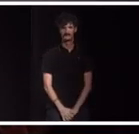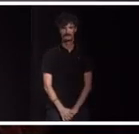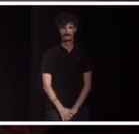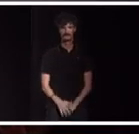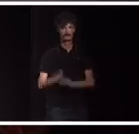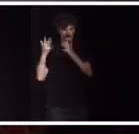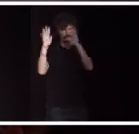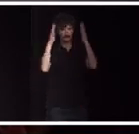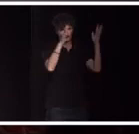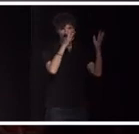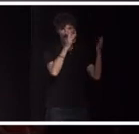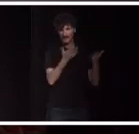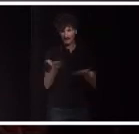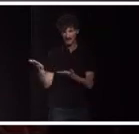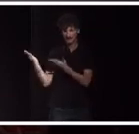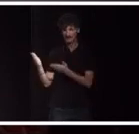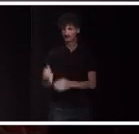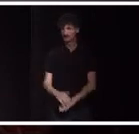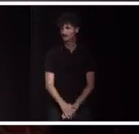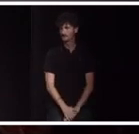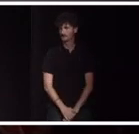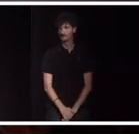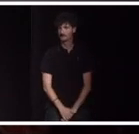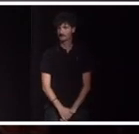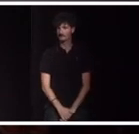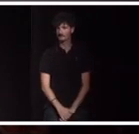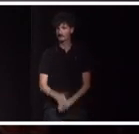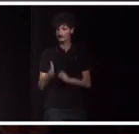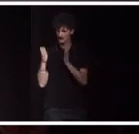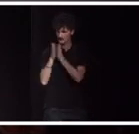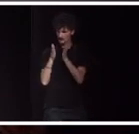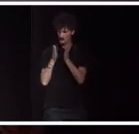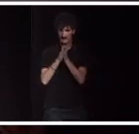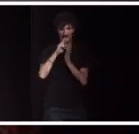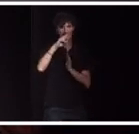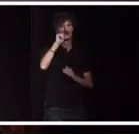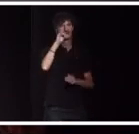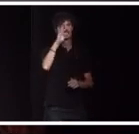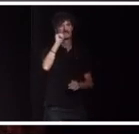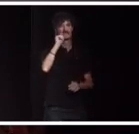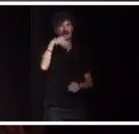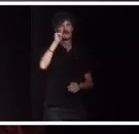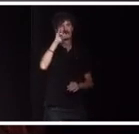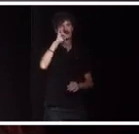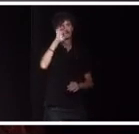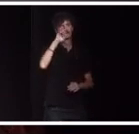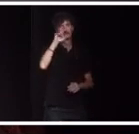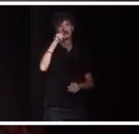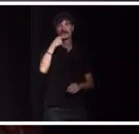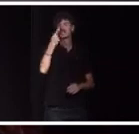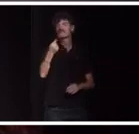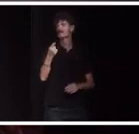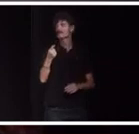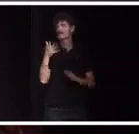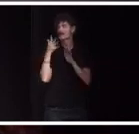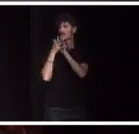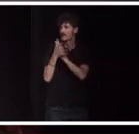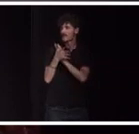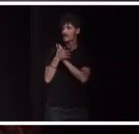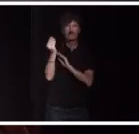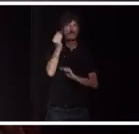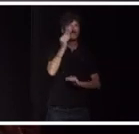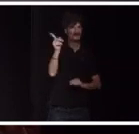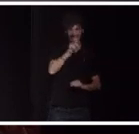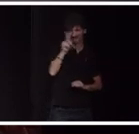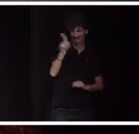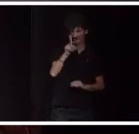Y les dejo con el compañero Rafa Mayoral, que yo no lo definiría a él como necio,